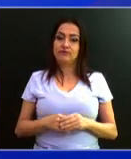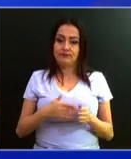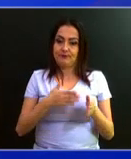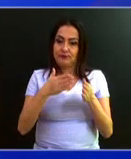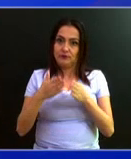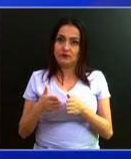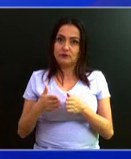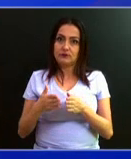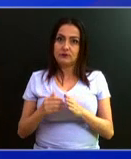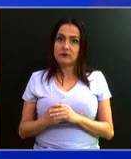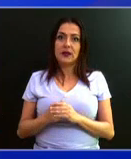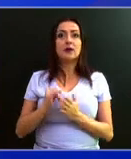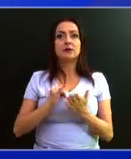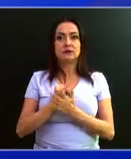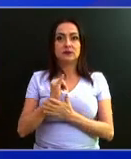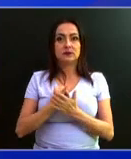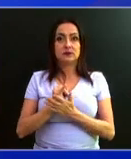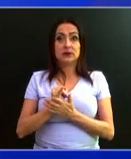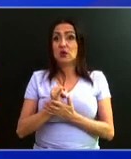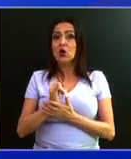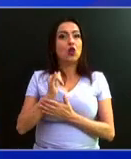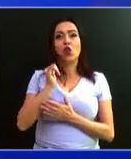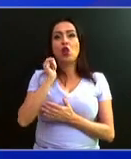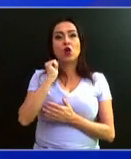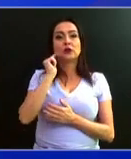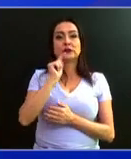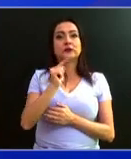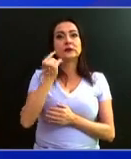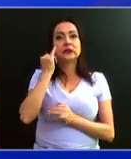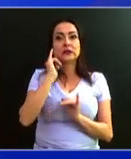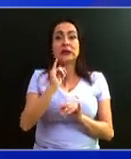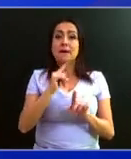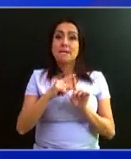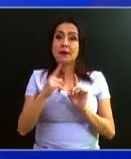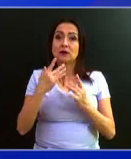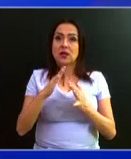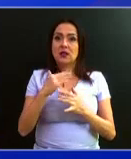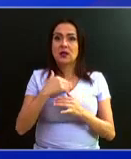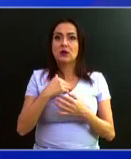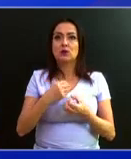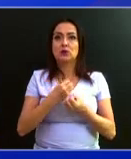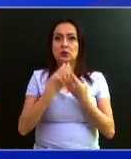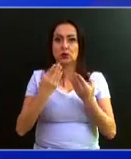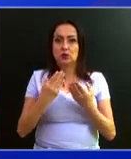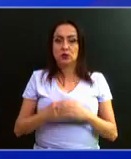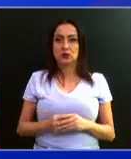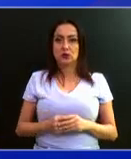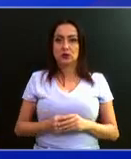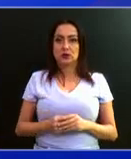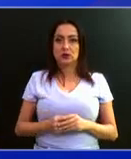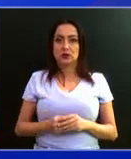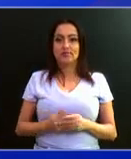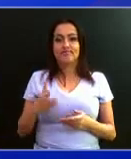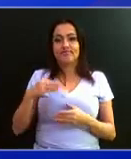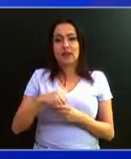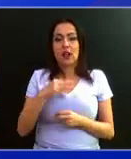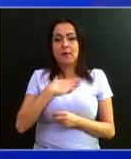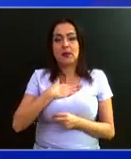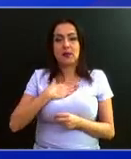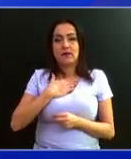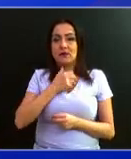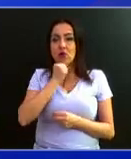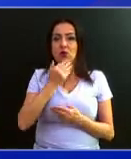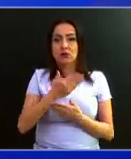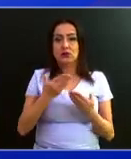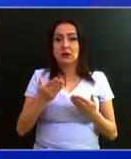de investigación y no se le ha catalogado como tal. Sin embargo, pues tiene muchos de los ingredientes lamentables o